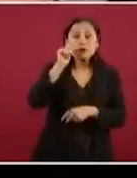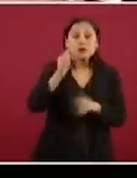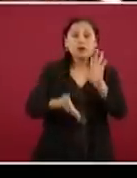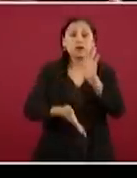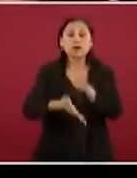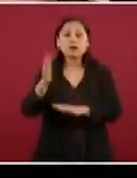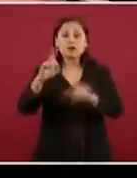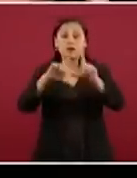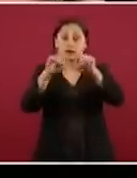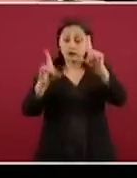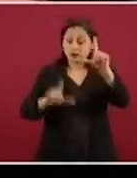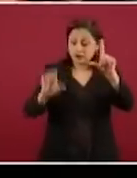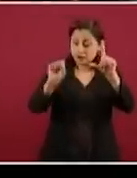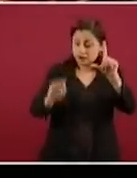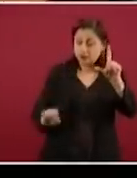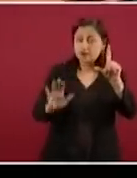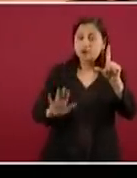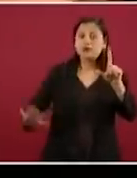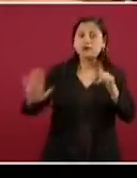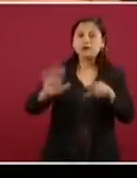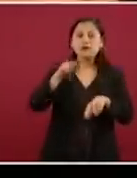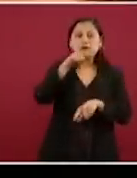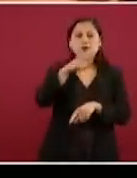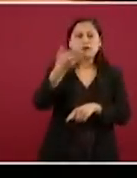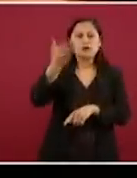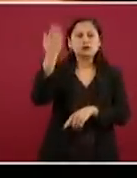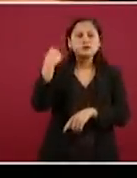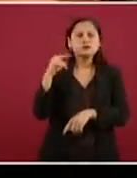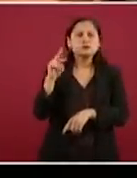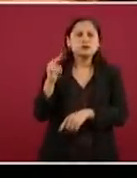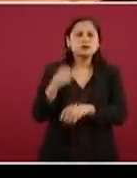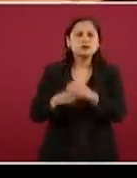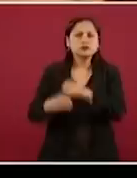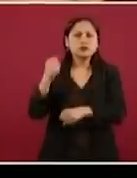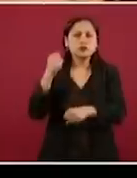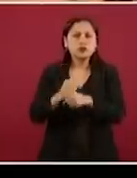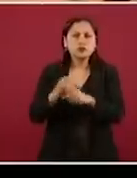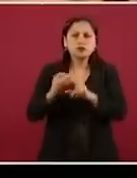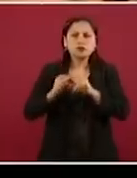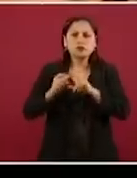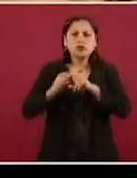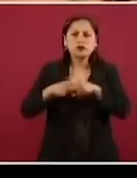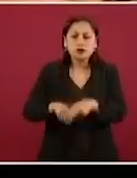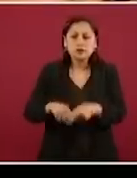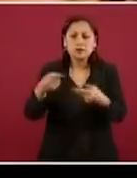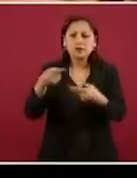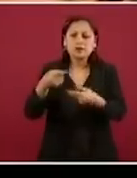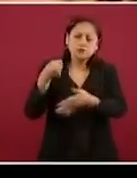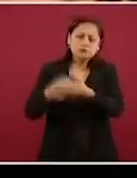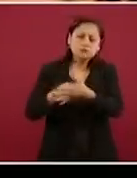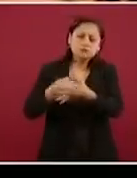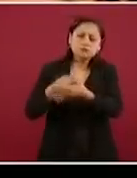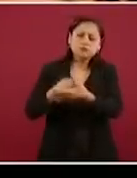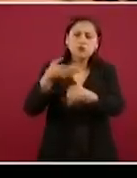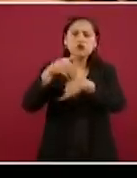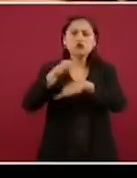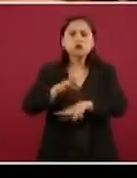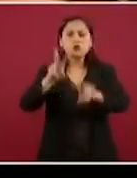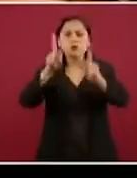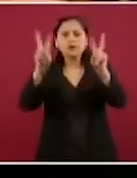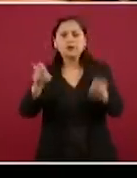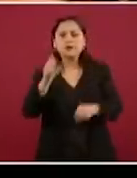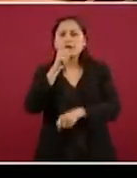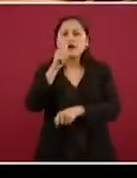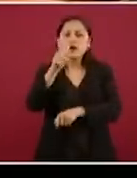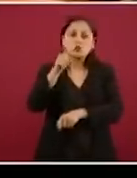hace más o menos unos 20, 25 años una resistencia con respecto a las tarifas de luz, de las altas tarifas que se manejan en Tabasco,